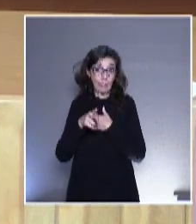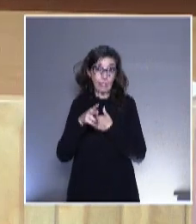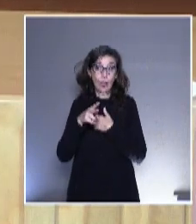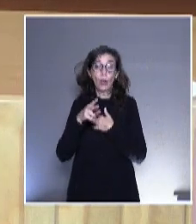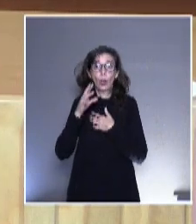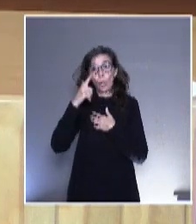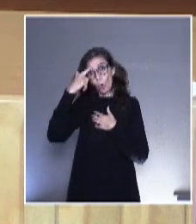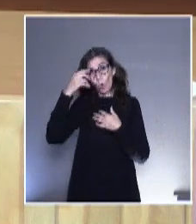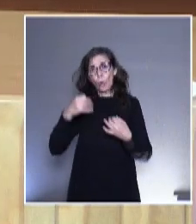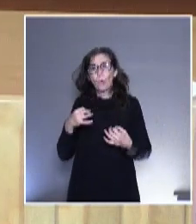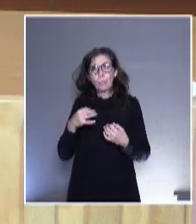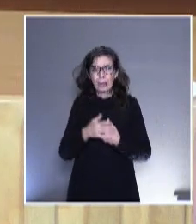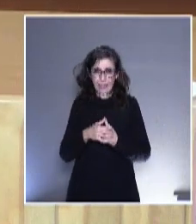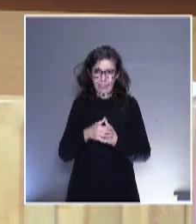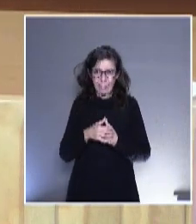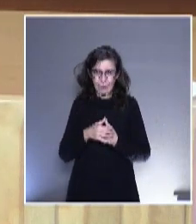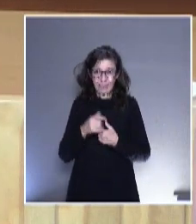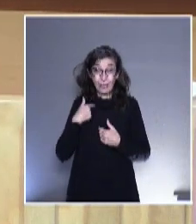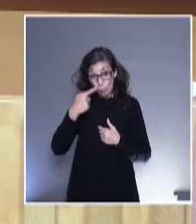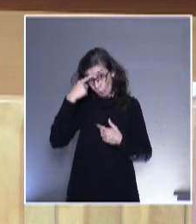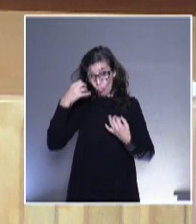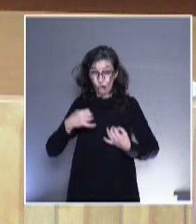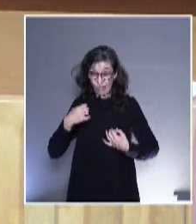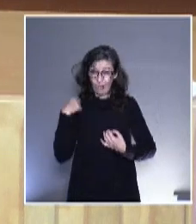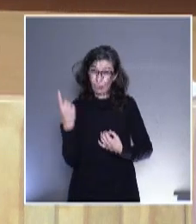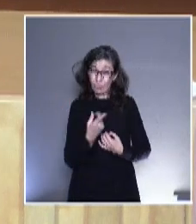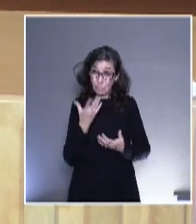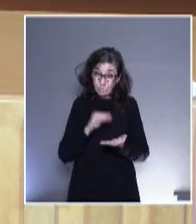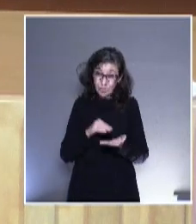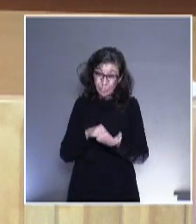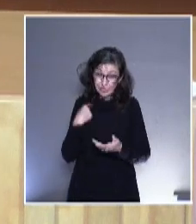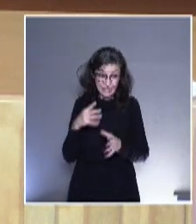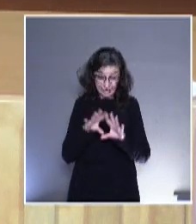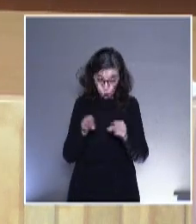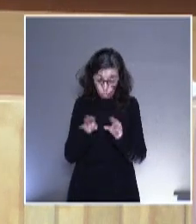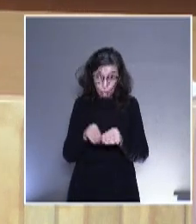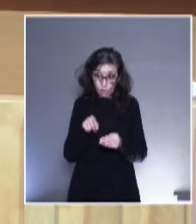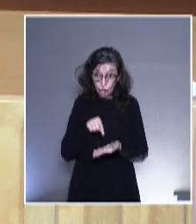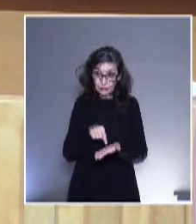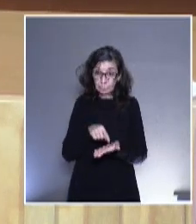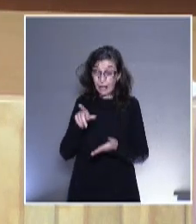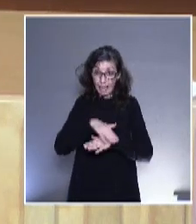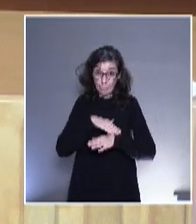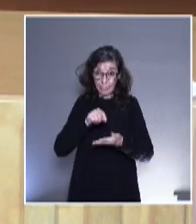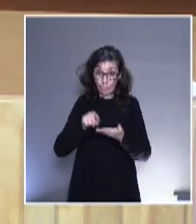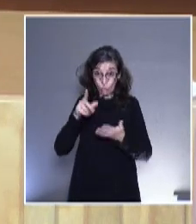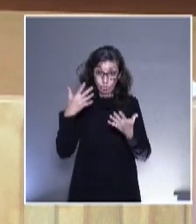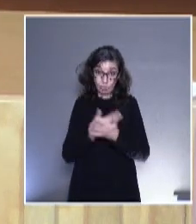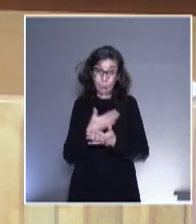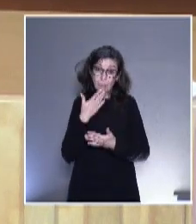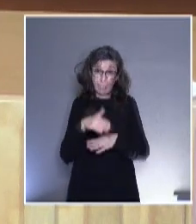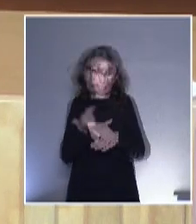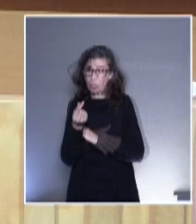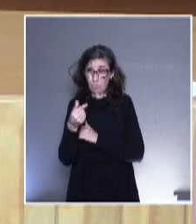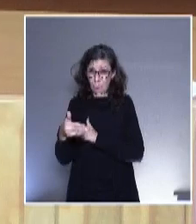humilde porque a nosotros lo que más nos cuesta En estos momentos es en todas las resoluciones que la administración cuando se equivoca pida